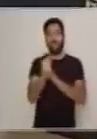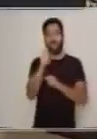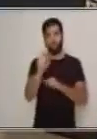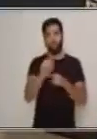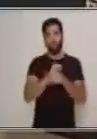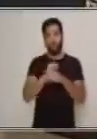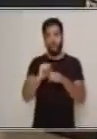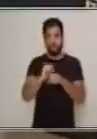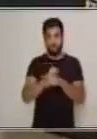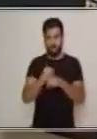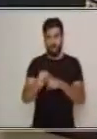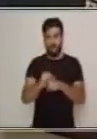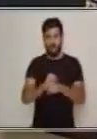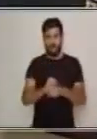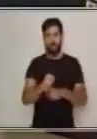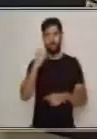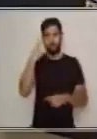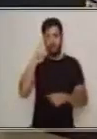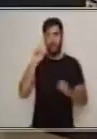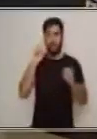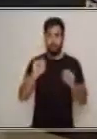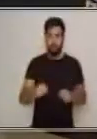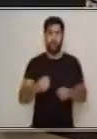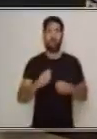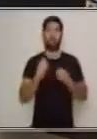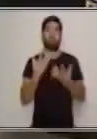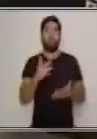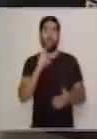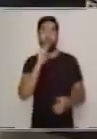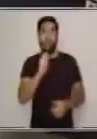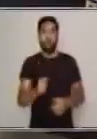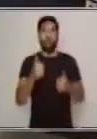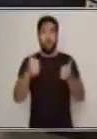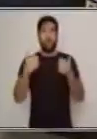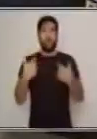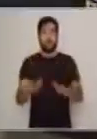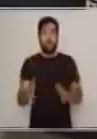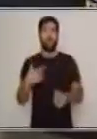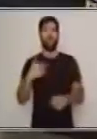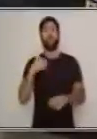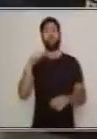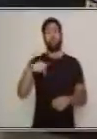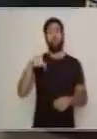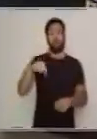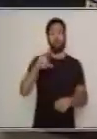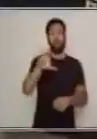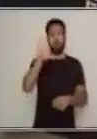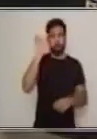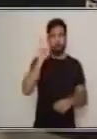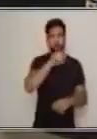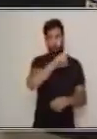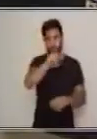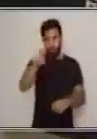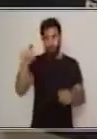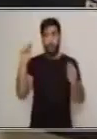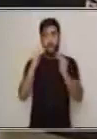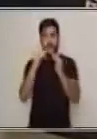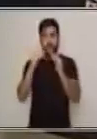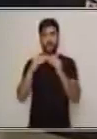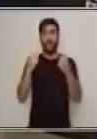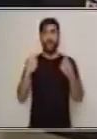practicar las destrezas para la expresión oral. Ahora te invito que en casa puedas jugar todas